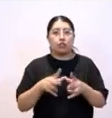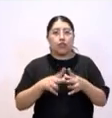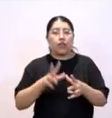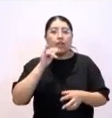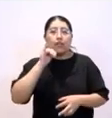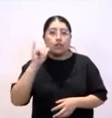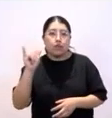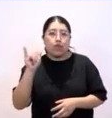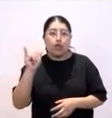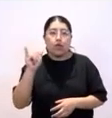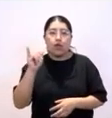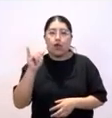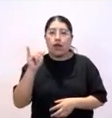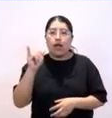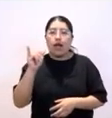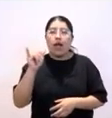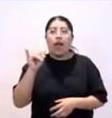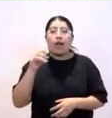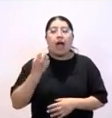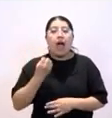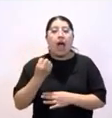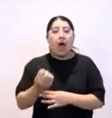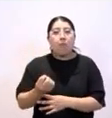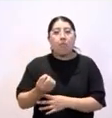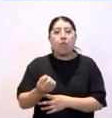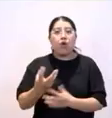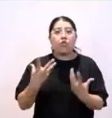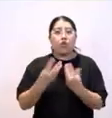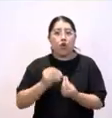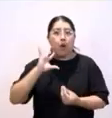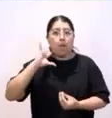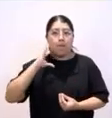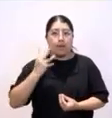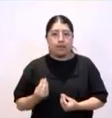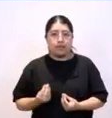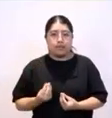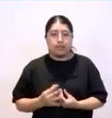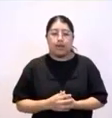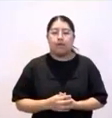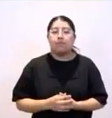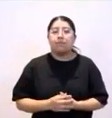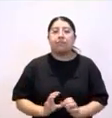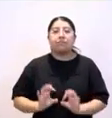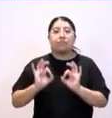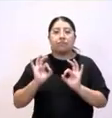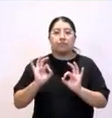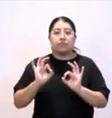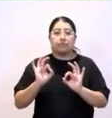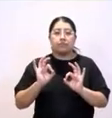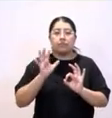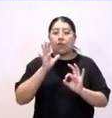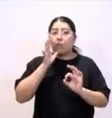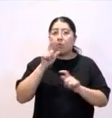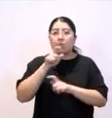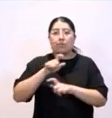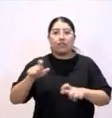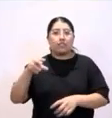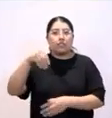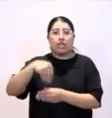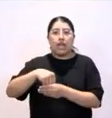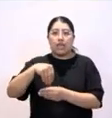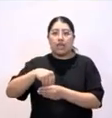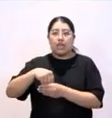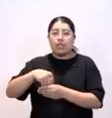riojana viene teniendo en solidaridad con el pueblo de Palestina, en concreto con los habitantes que ocupan